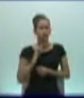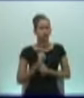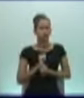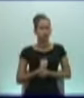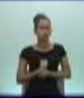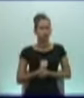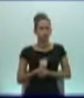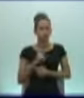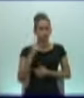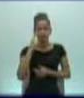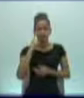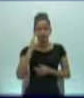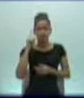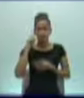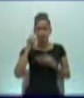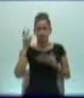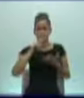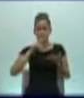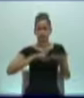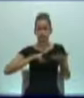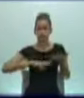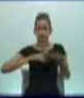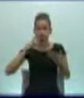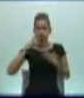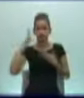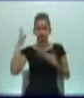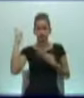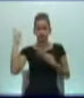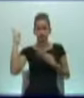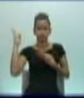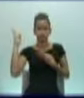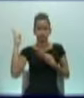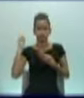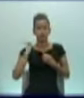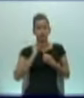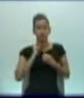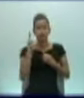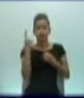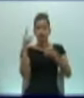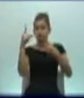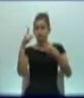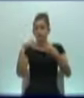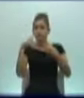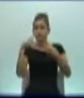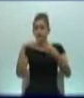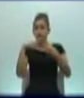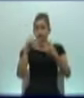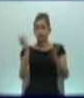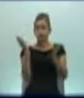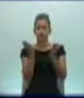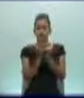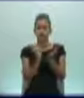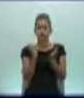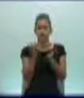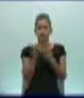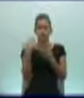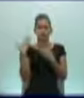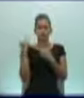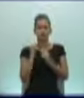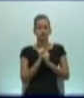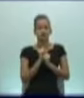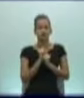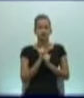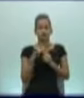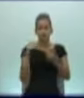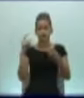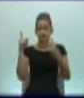Hallar el tanto por ciento de un número, que fue el que trabajamos en la emisión anterior, hallar qué tanto por ciento es un número de